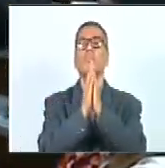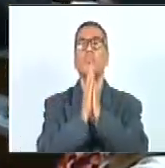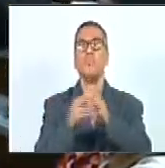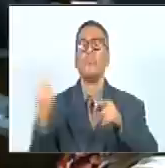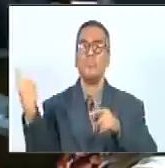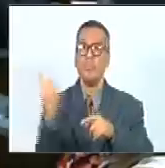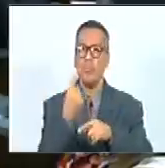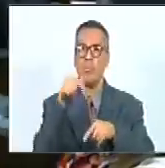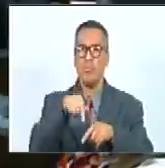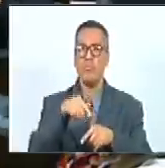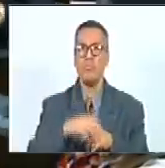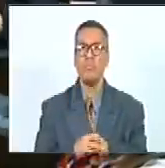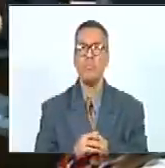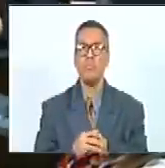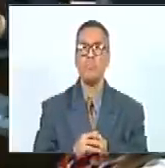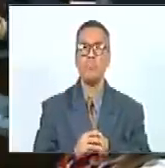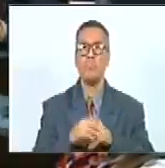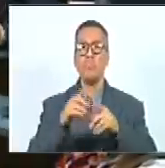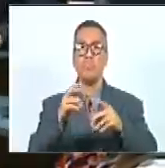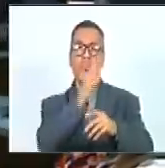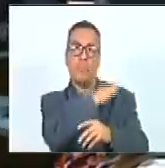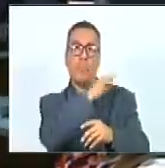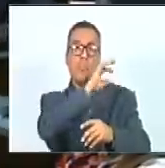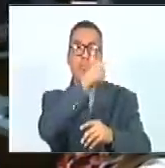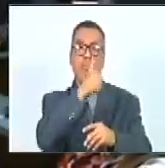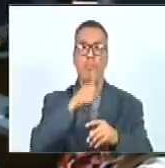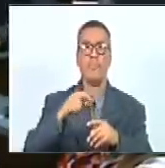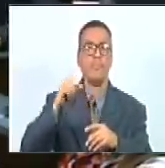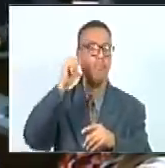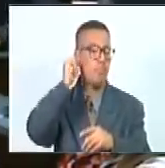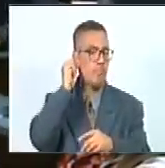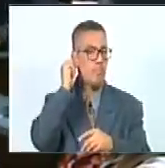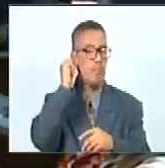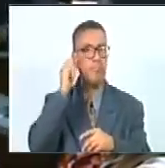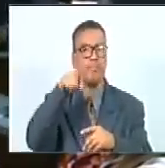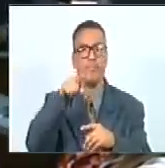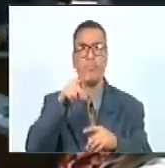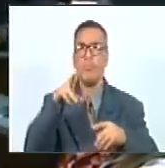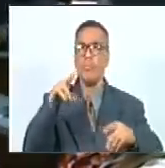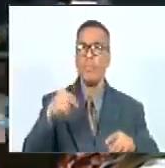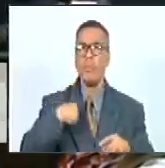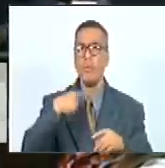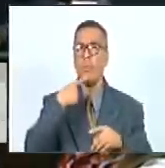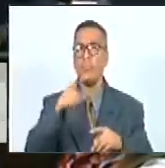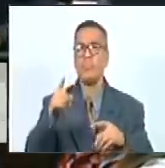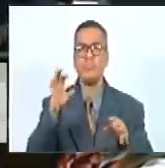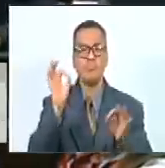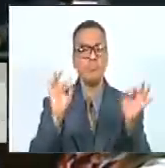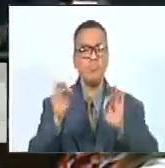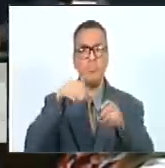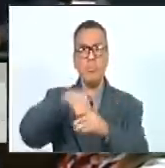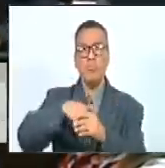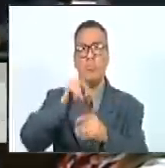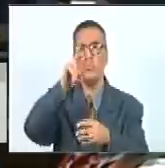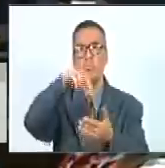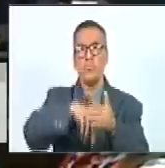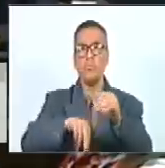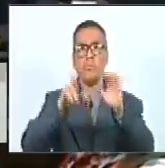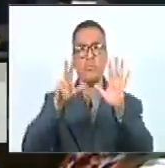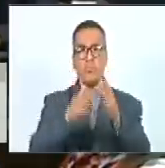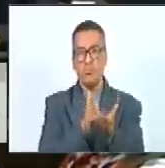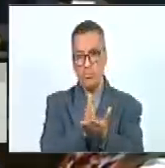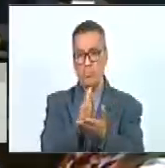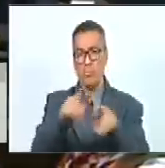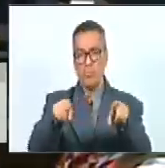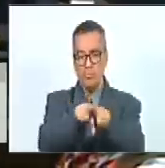reaccionaron. Y la rectora, la actual rectora, que no la eligió nadie desde el 2008, sigue siendo